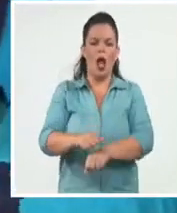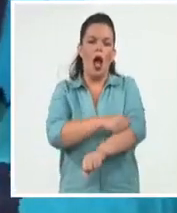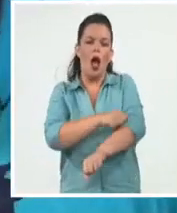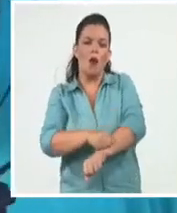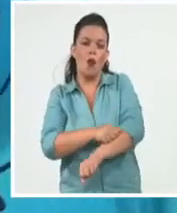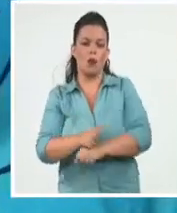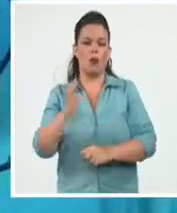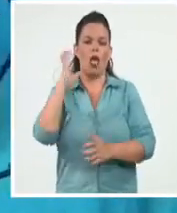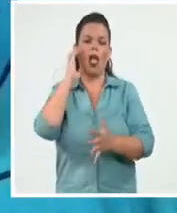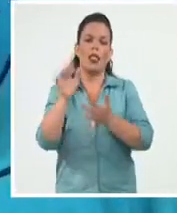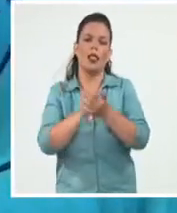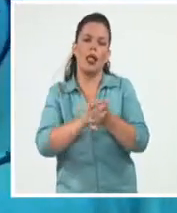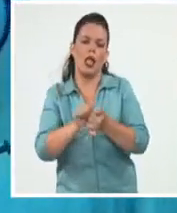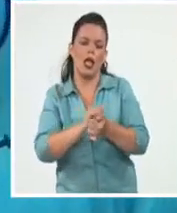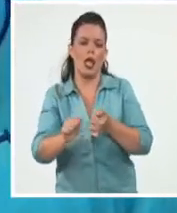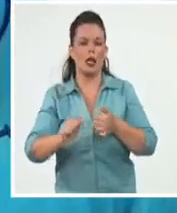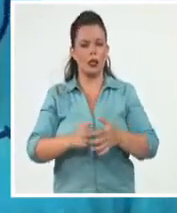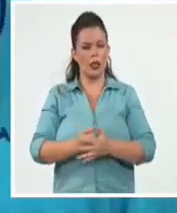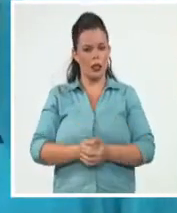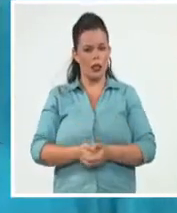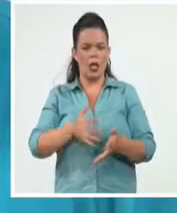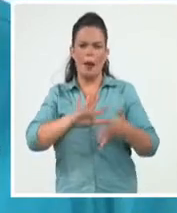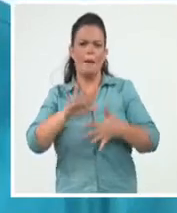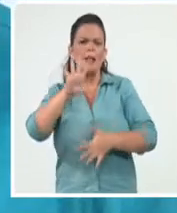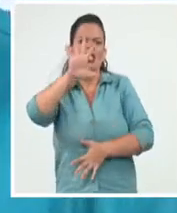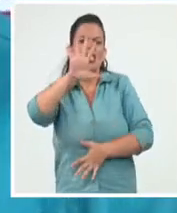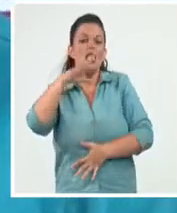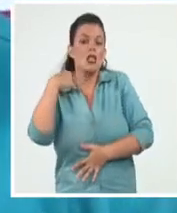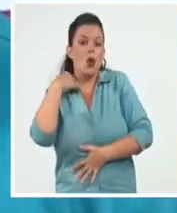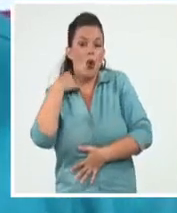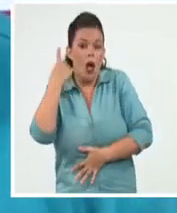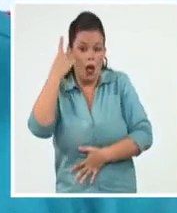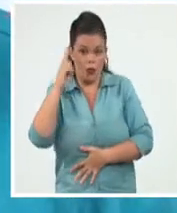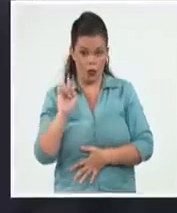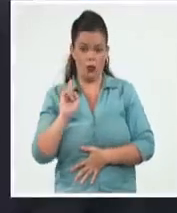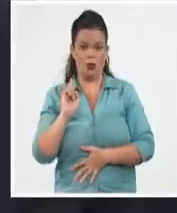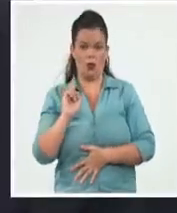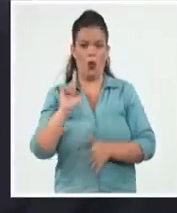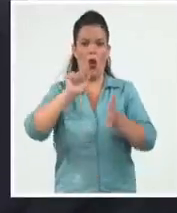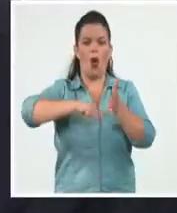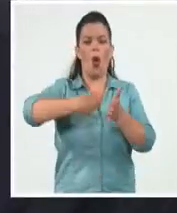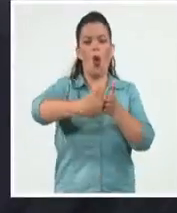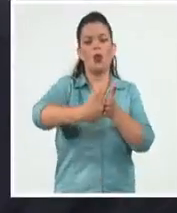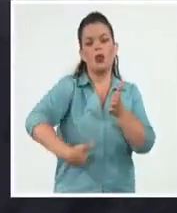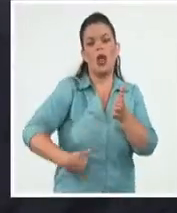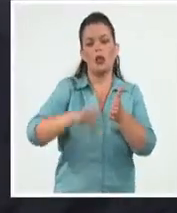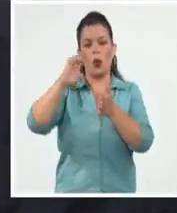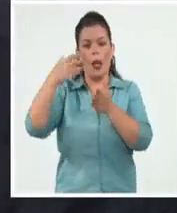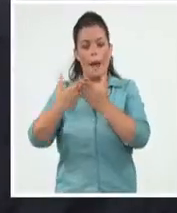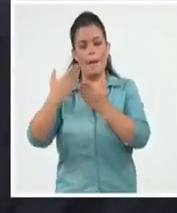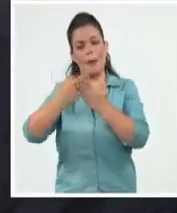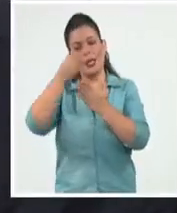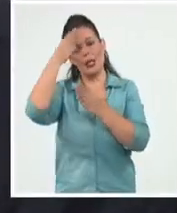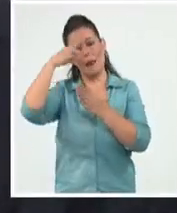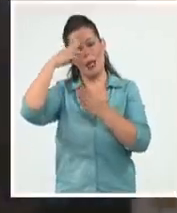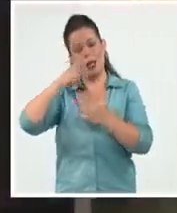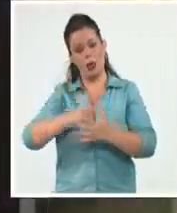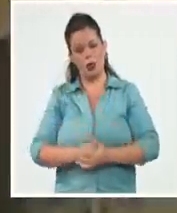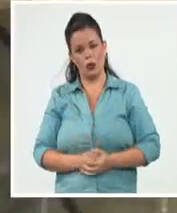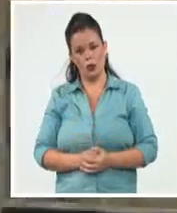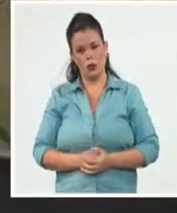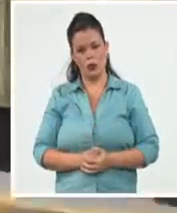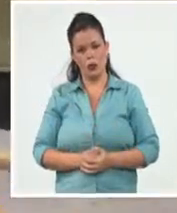Desde hace como alrededor de 5 años, que nosotros hemos recibido productos mexicanos. Y para que usted reciba gratuitamente las